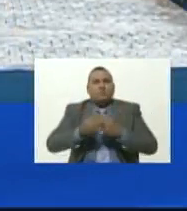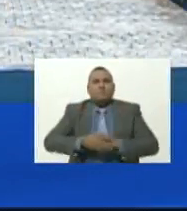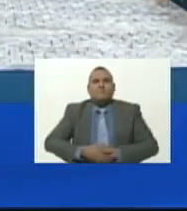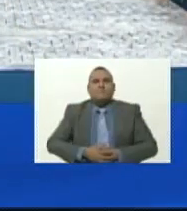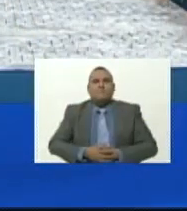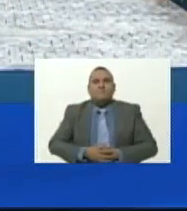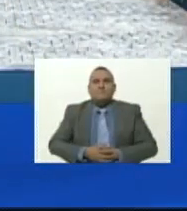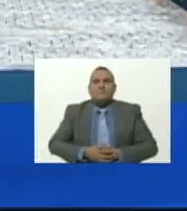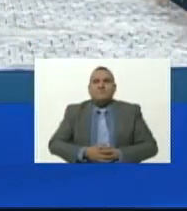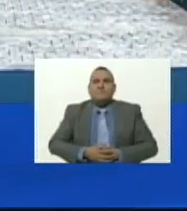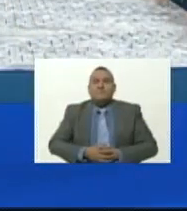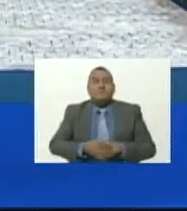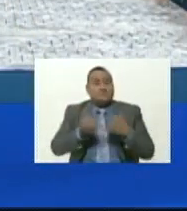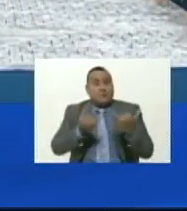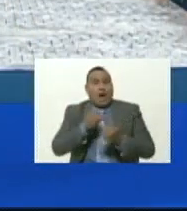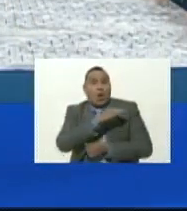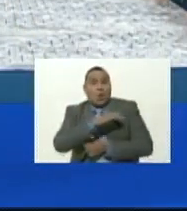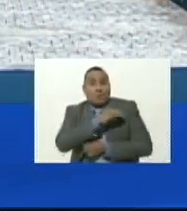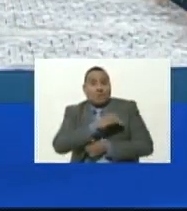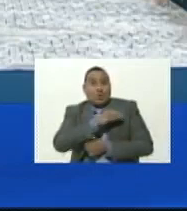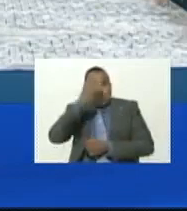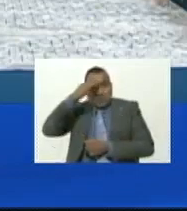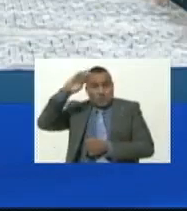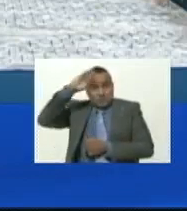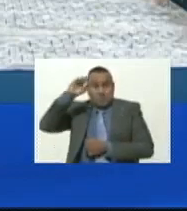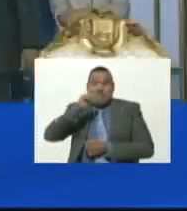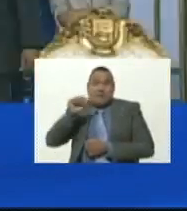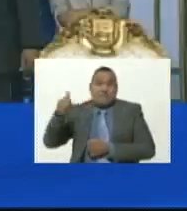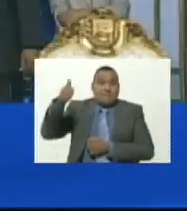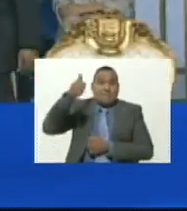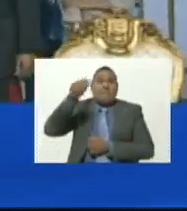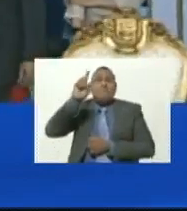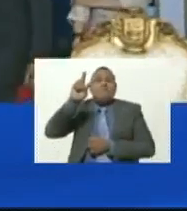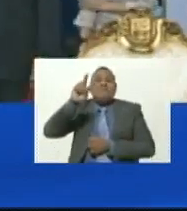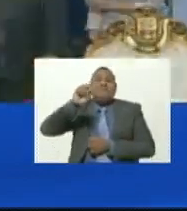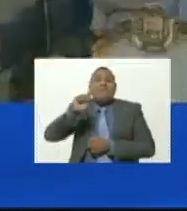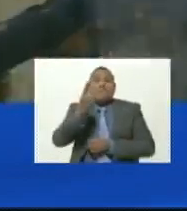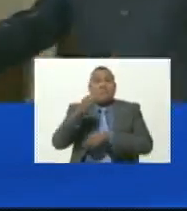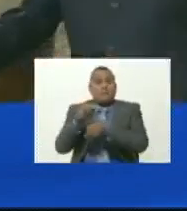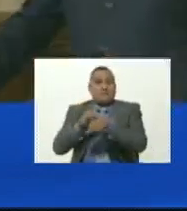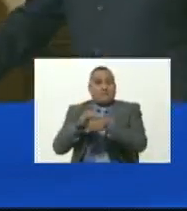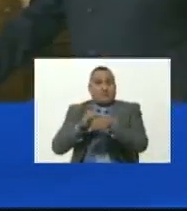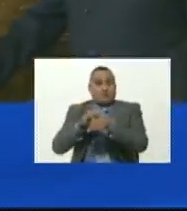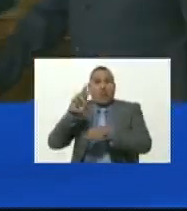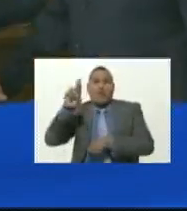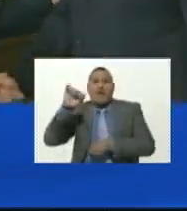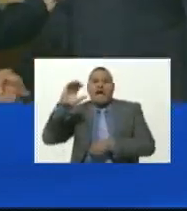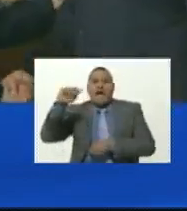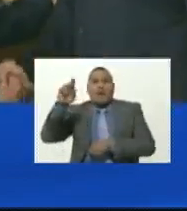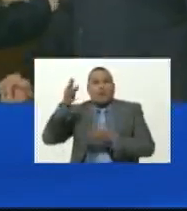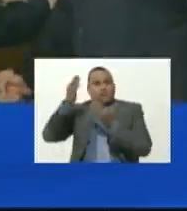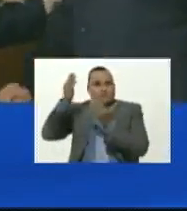Ya la Comisión de Cuba, encabezada por el viceprimer ministro Ricardo Cabrizas,